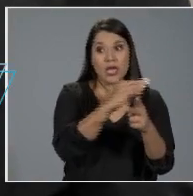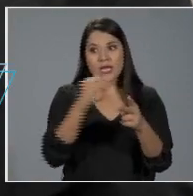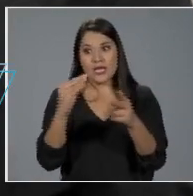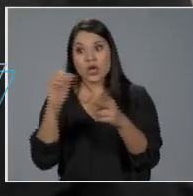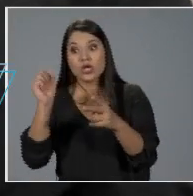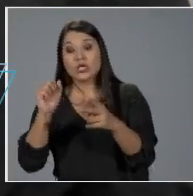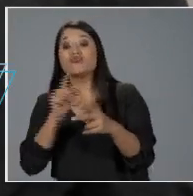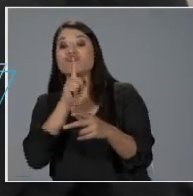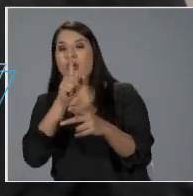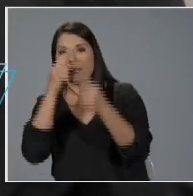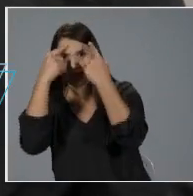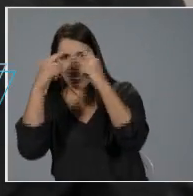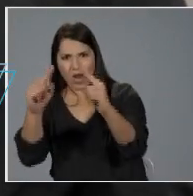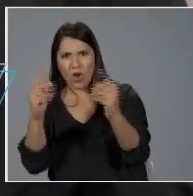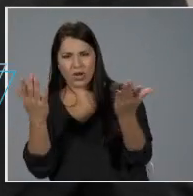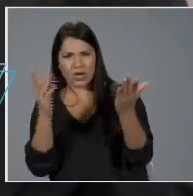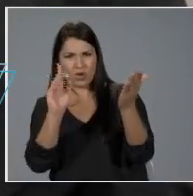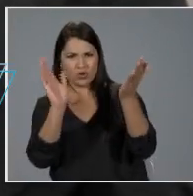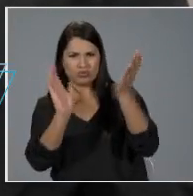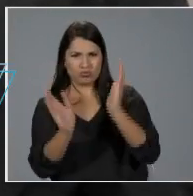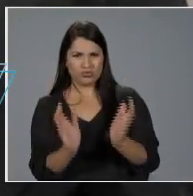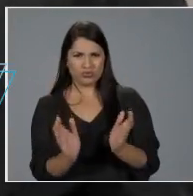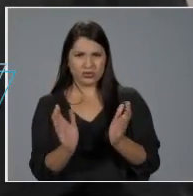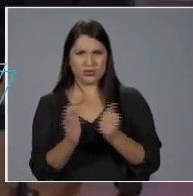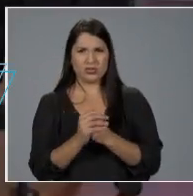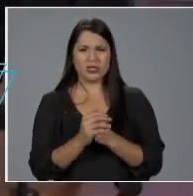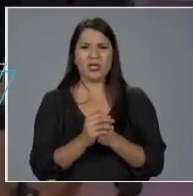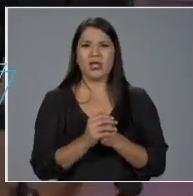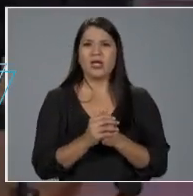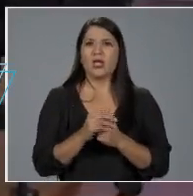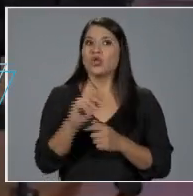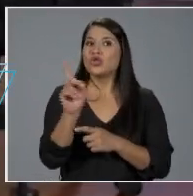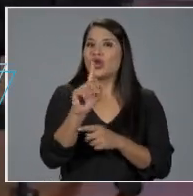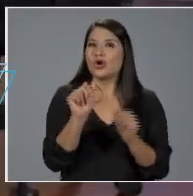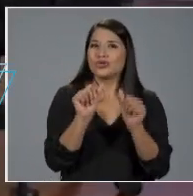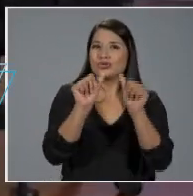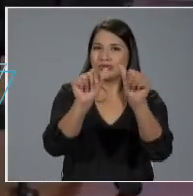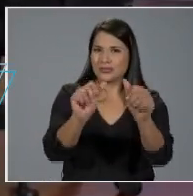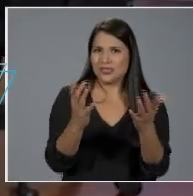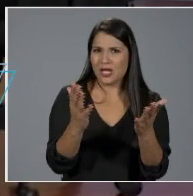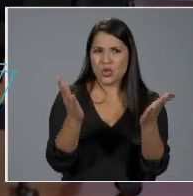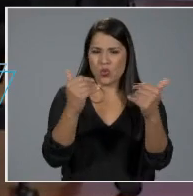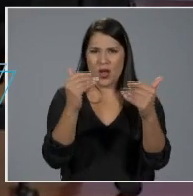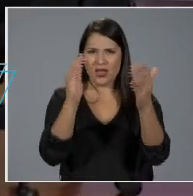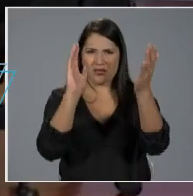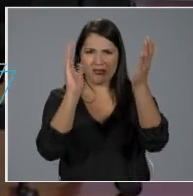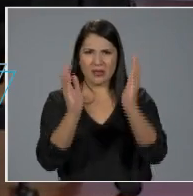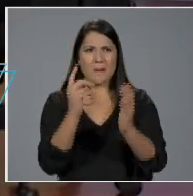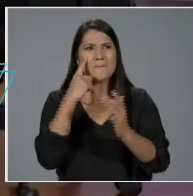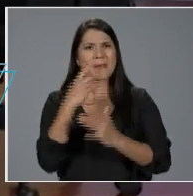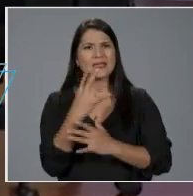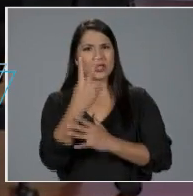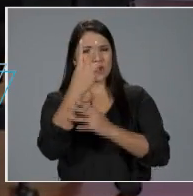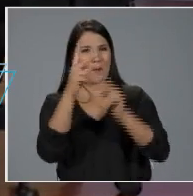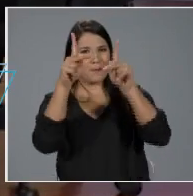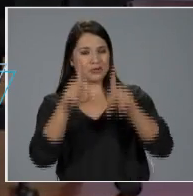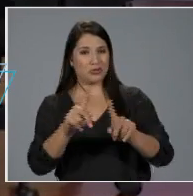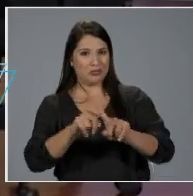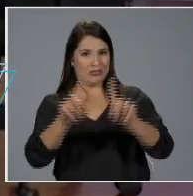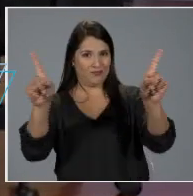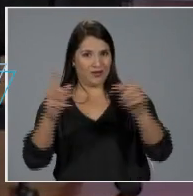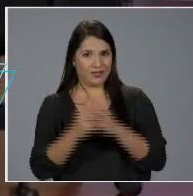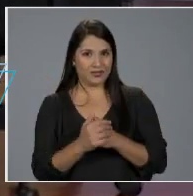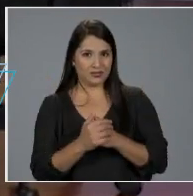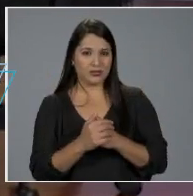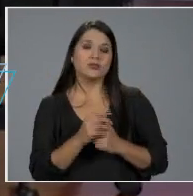que se logra, porque verdad no mantiene el discurso del cambio. Exacto, no hay ninguna relación. Pareciera que son dos personas distintas. Evidentemente